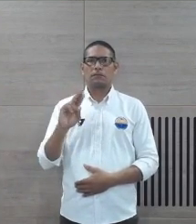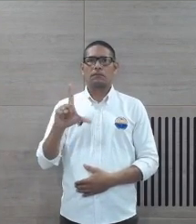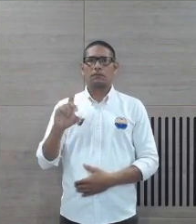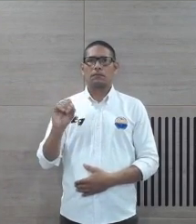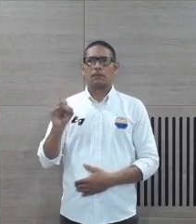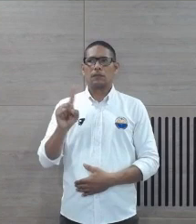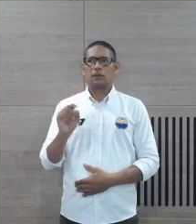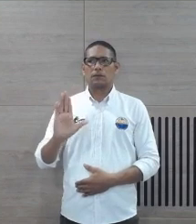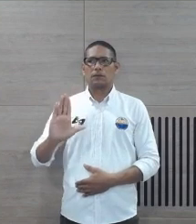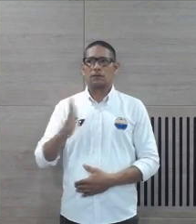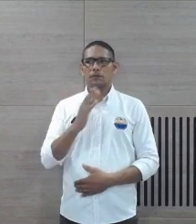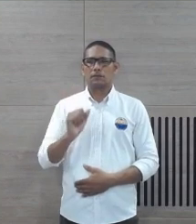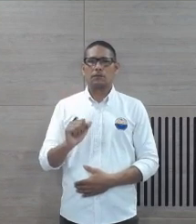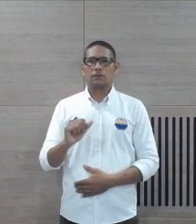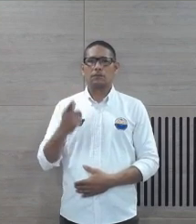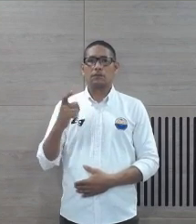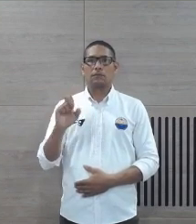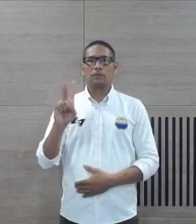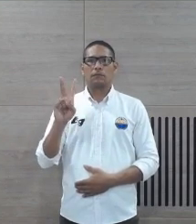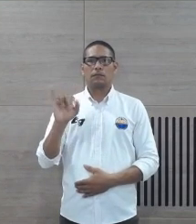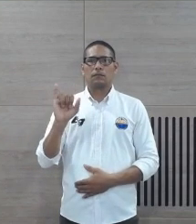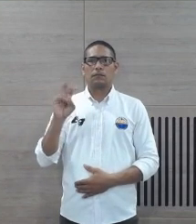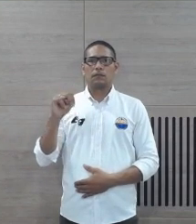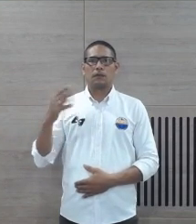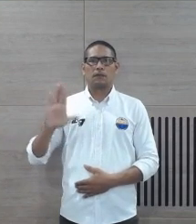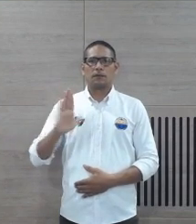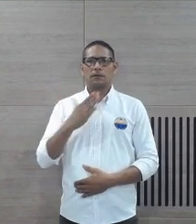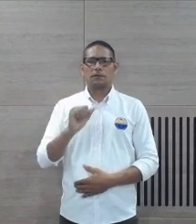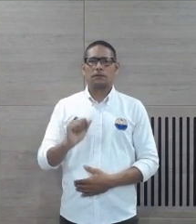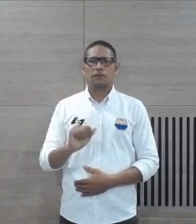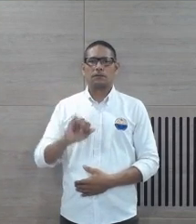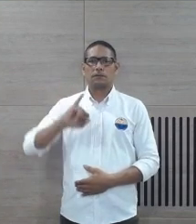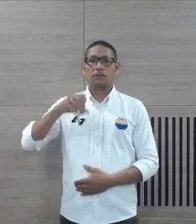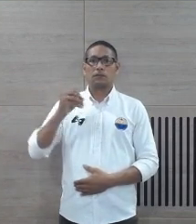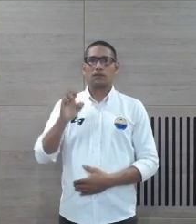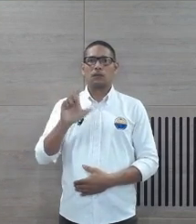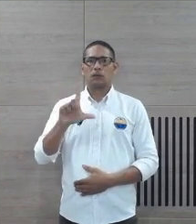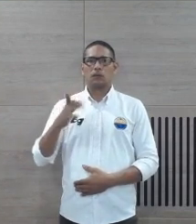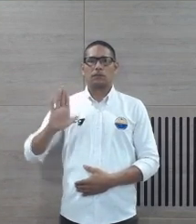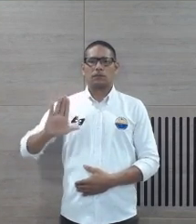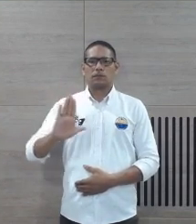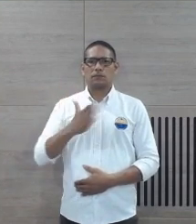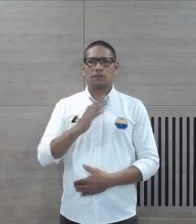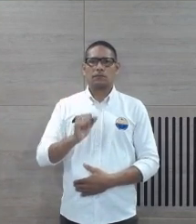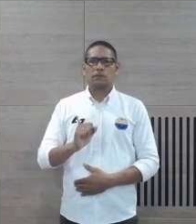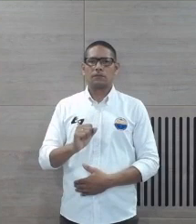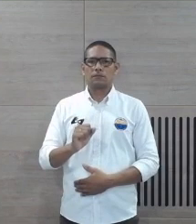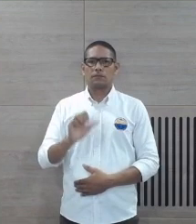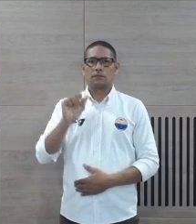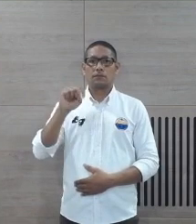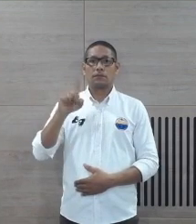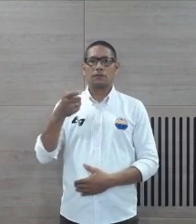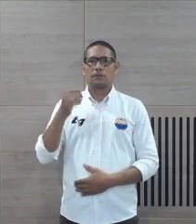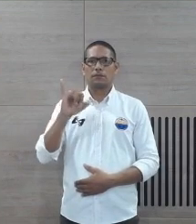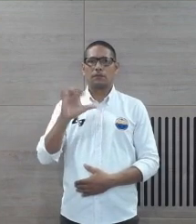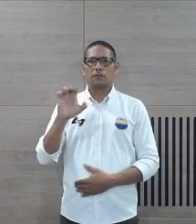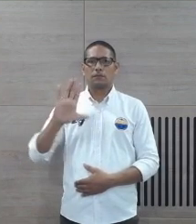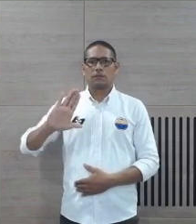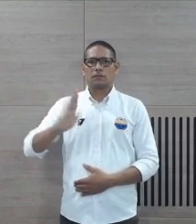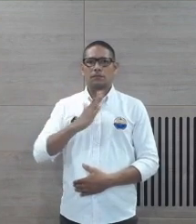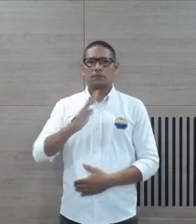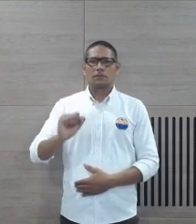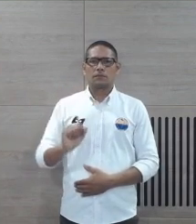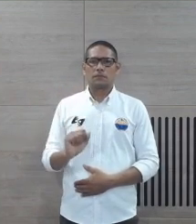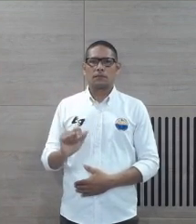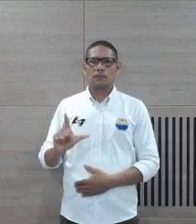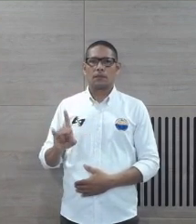Daza Montenegro. Joel Jesús de Armas Guzmán. Angie Paola Montenegro Rumbo. Luis Eduardo Navarro Berna.